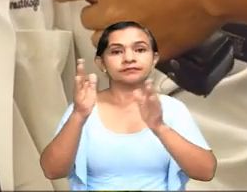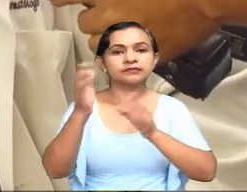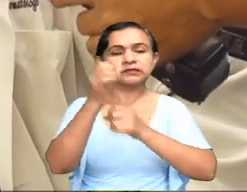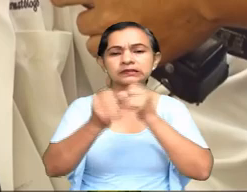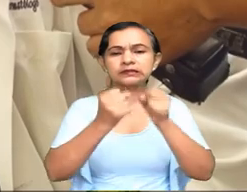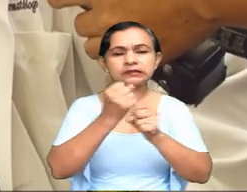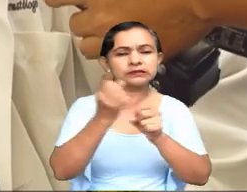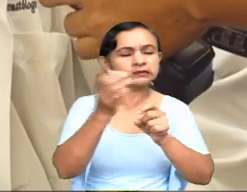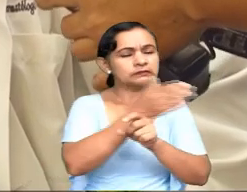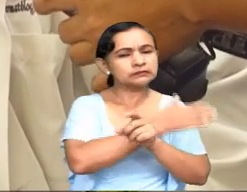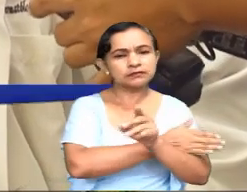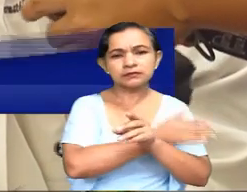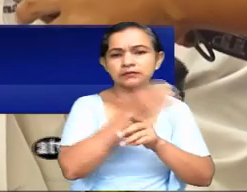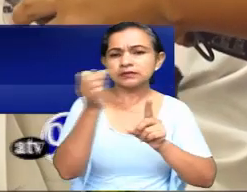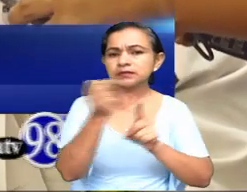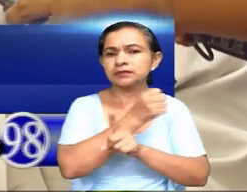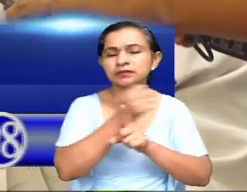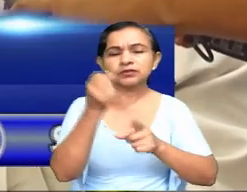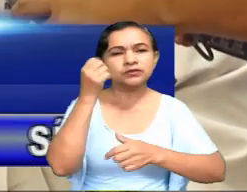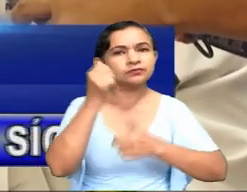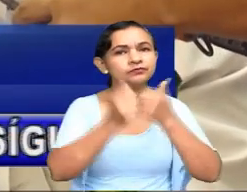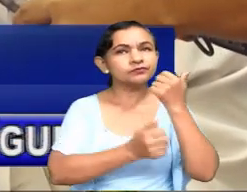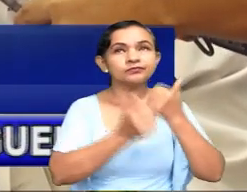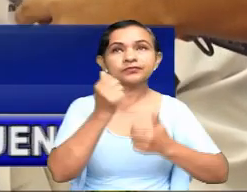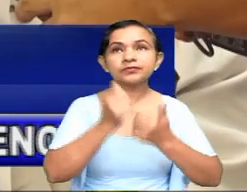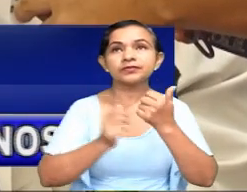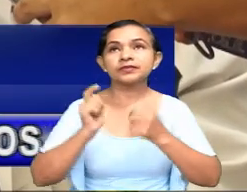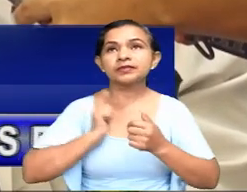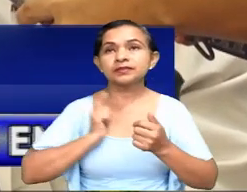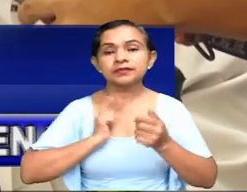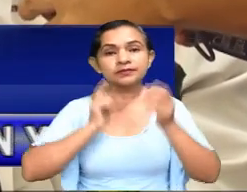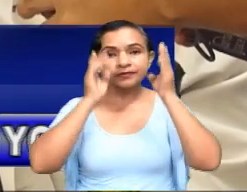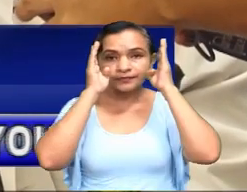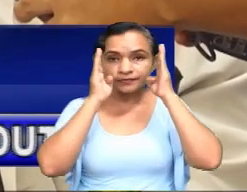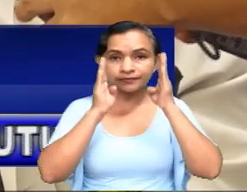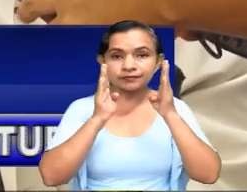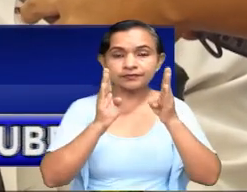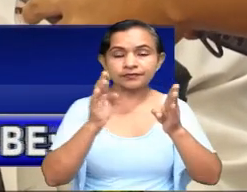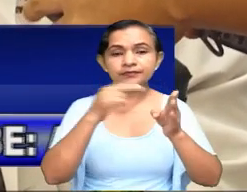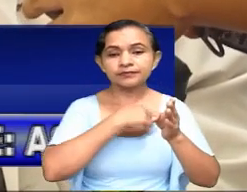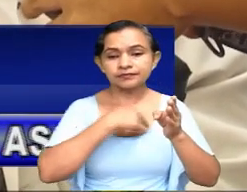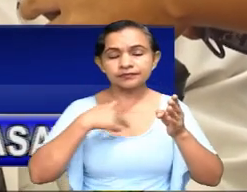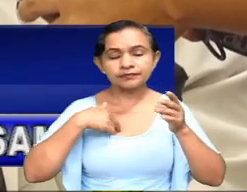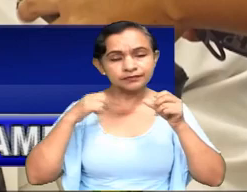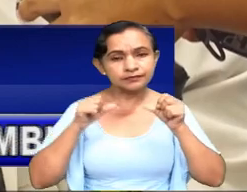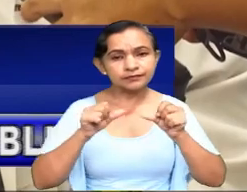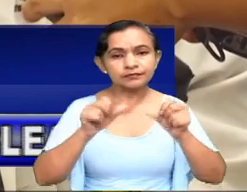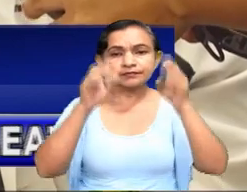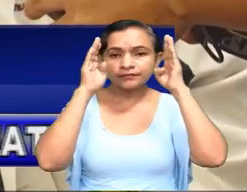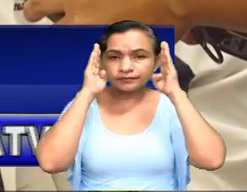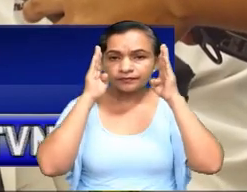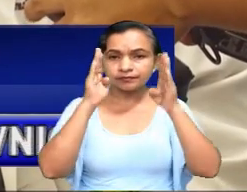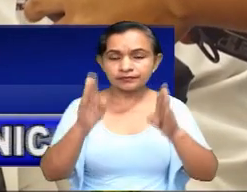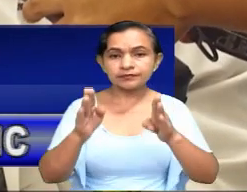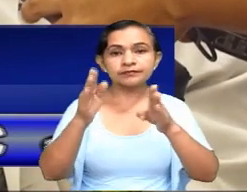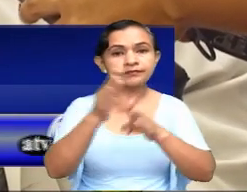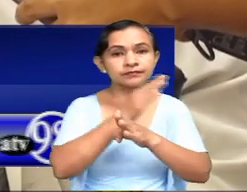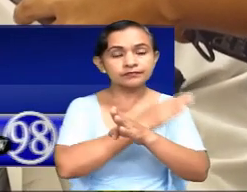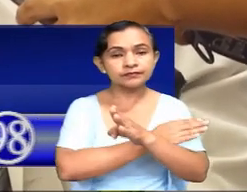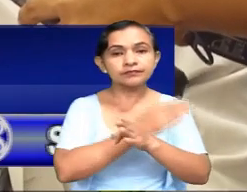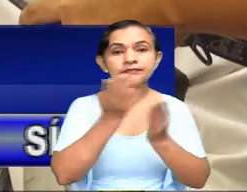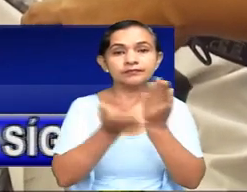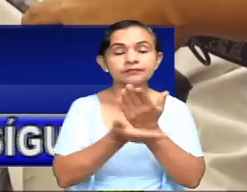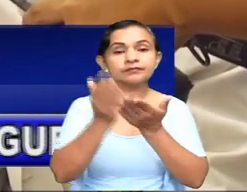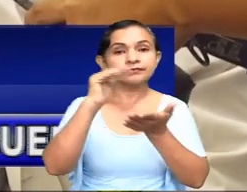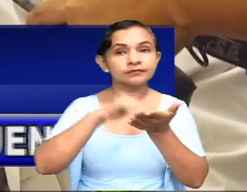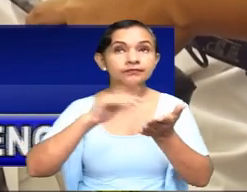pasado también nos viene a hacer una crisis también, y que tenemos que estar atendiendo, y que se han ido atendiendo, ¿verdad?, desde el momento en que se retomó, y